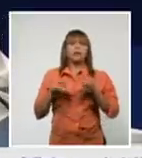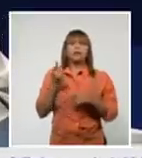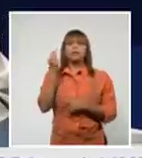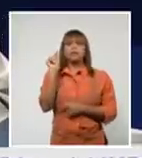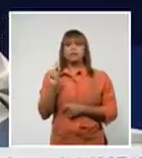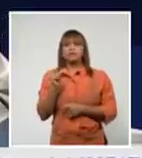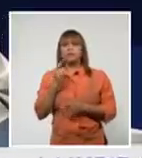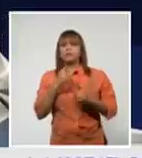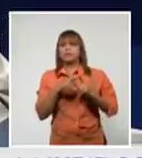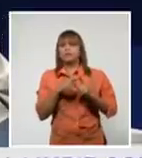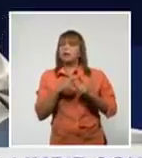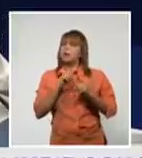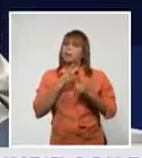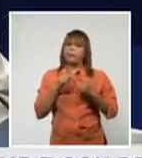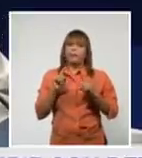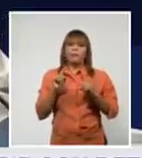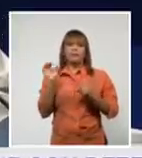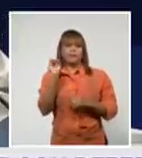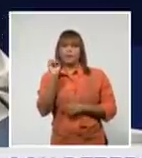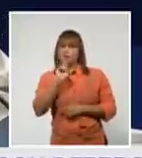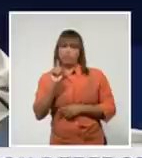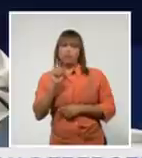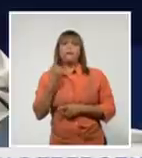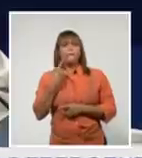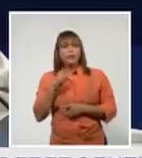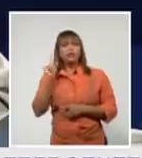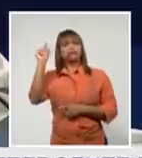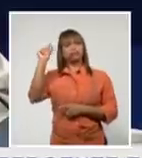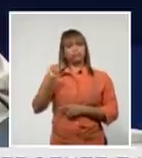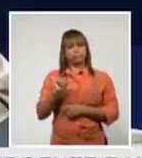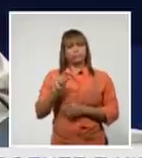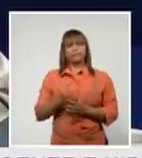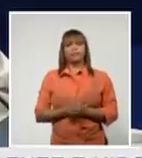número reducido del número de casos. El mundo,